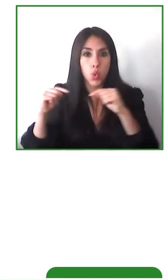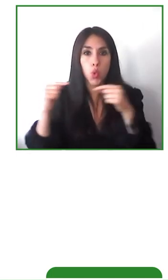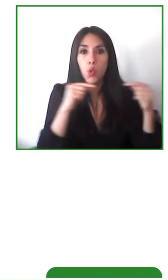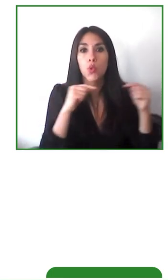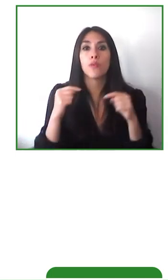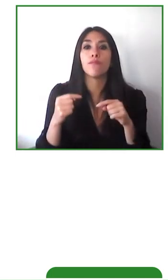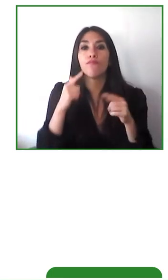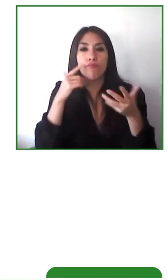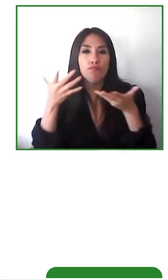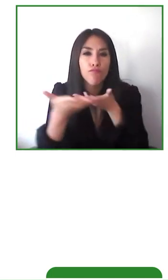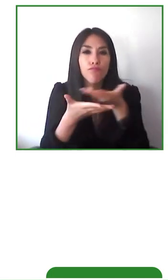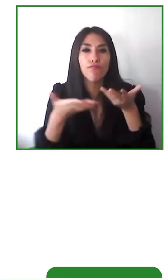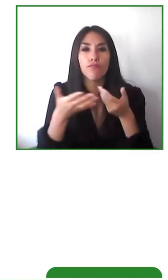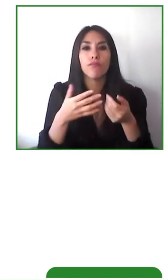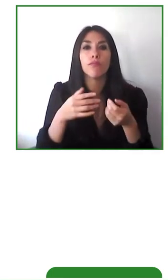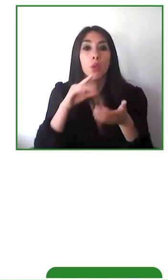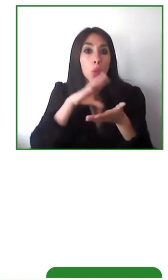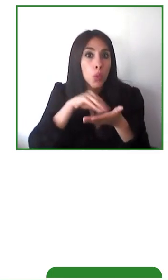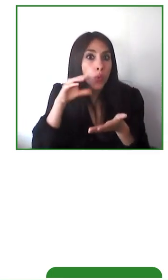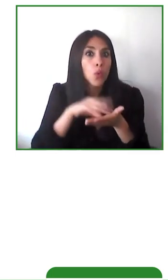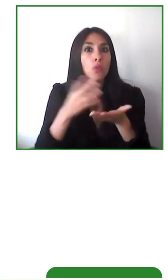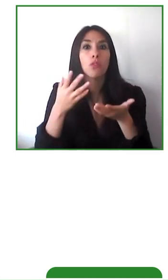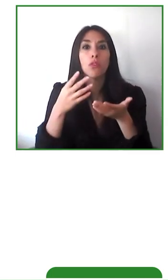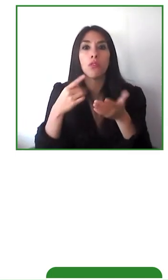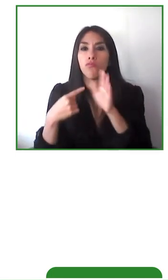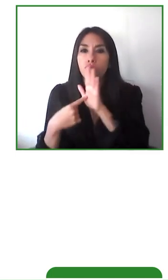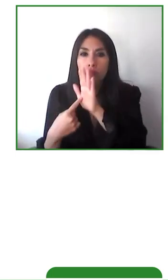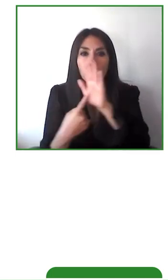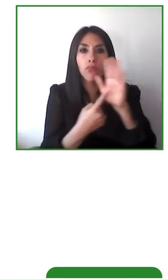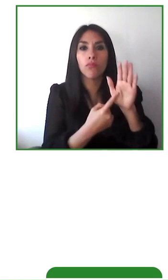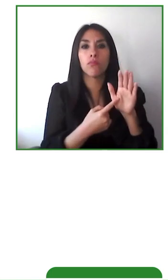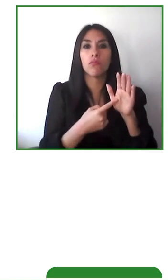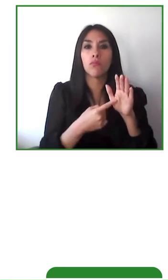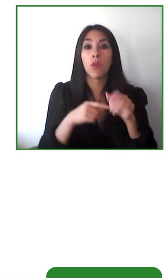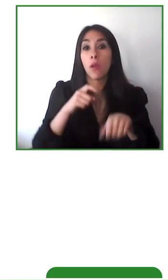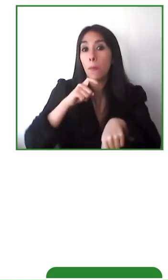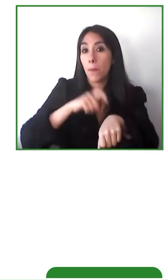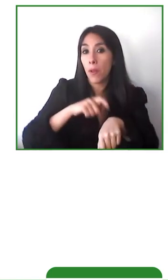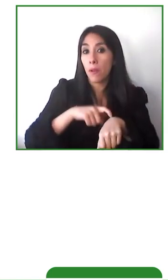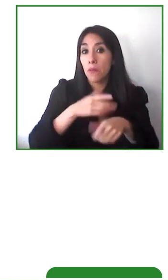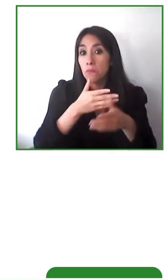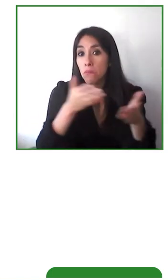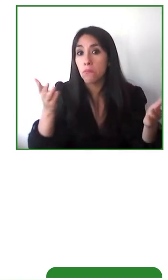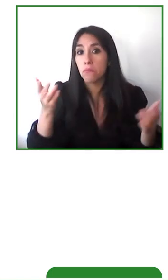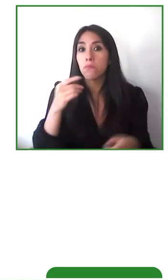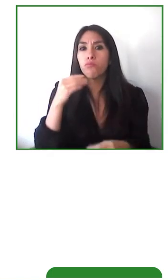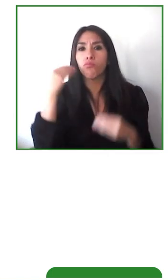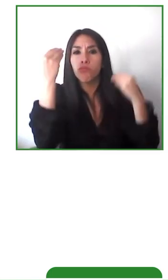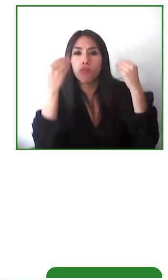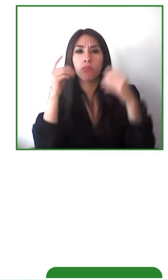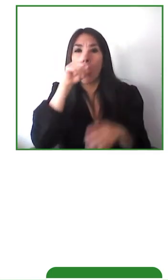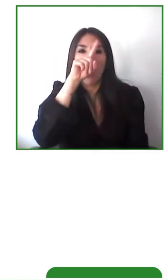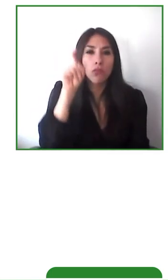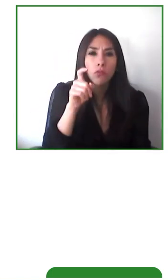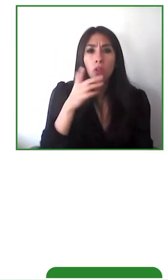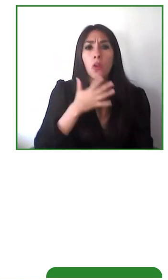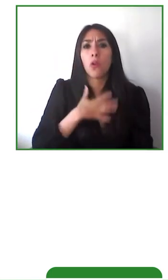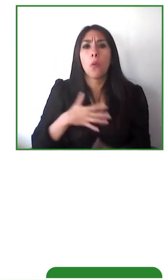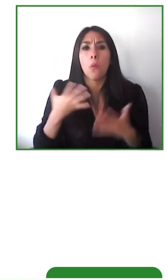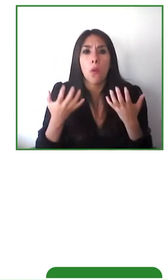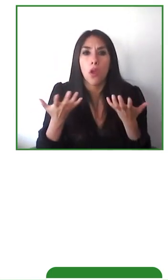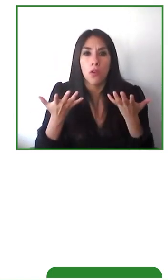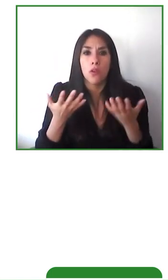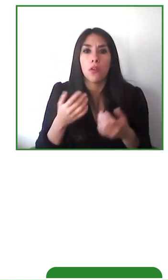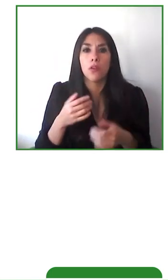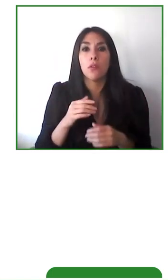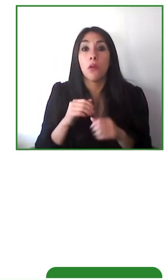Dentro del tiempo del panel, por si tienen alguna pregunta que quieren poner a ellos, por favor que lo hagan y